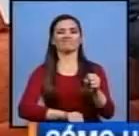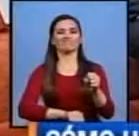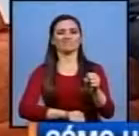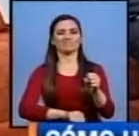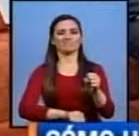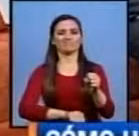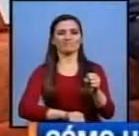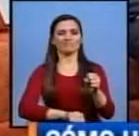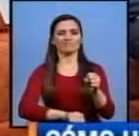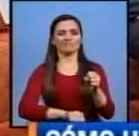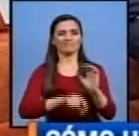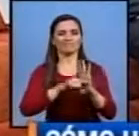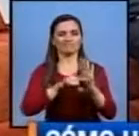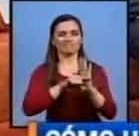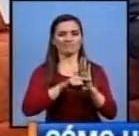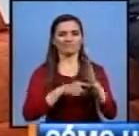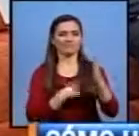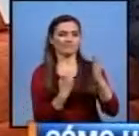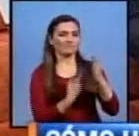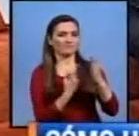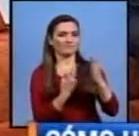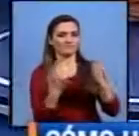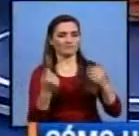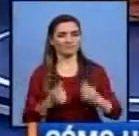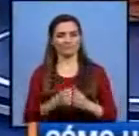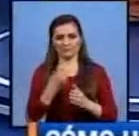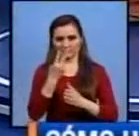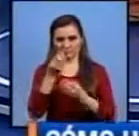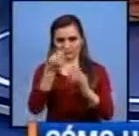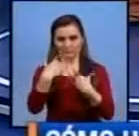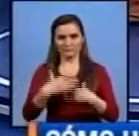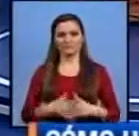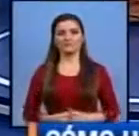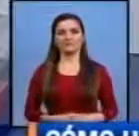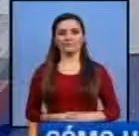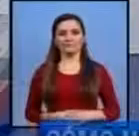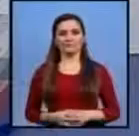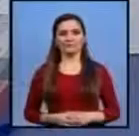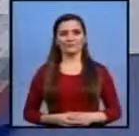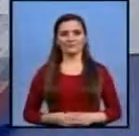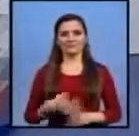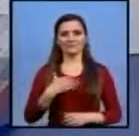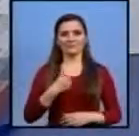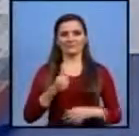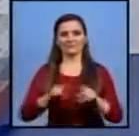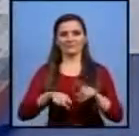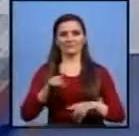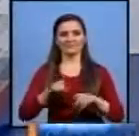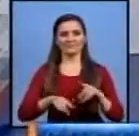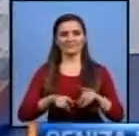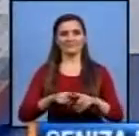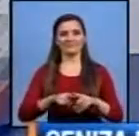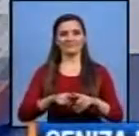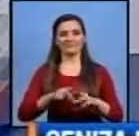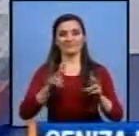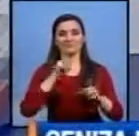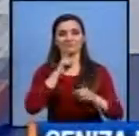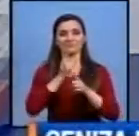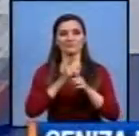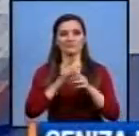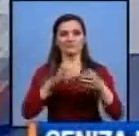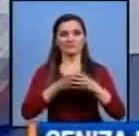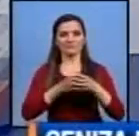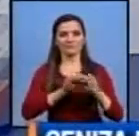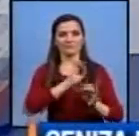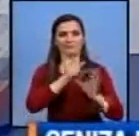puedan afectar a su capacidad mecánica. Ana María, cuéntanos. ¿Qué tal, Helen, Jorge y amigos? La ceniza volcánica